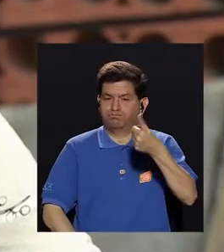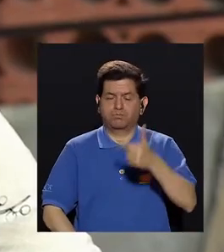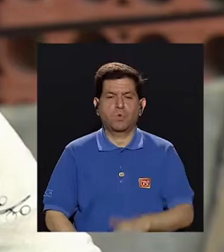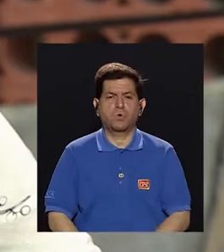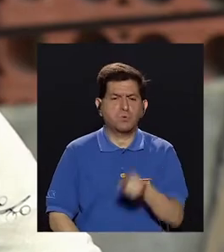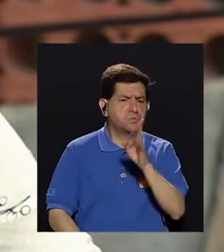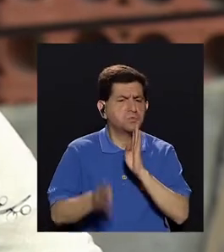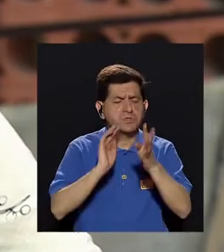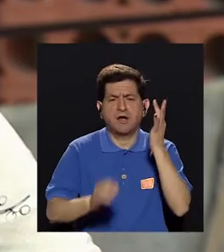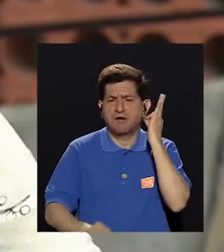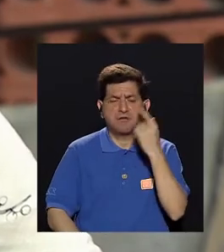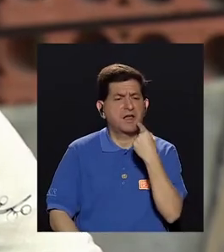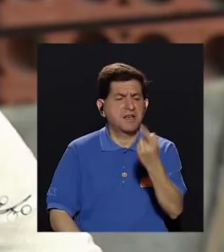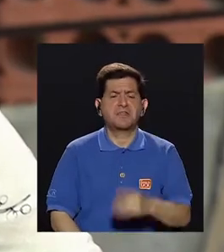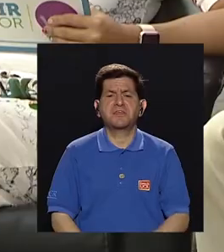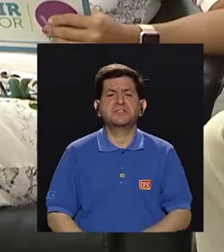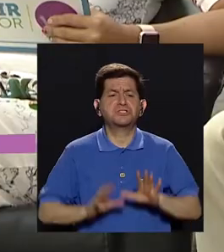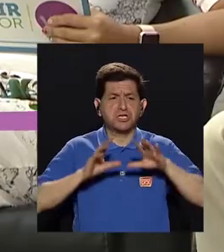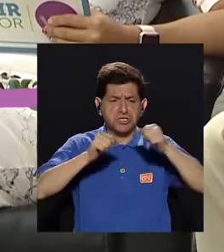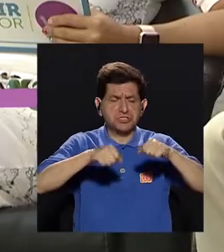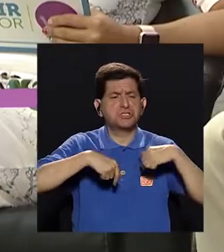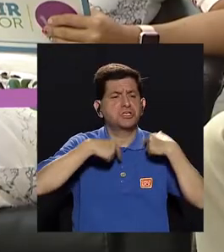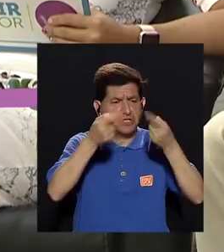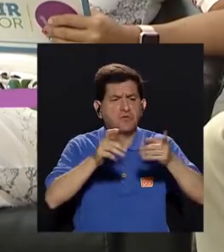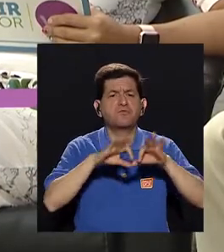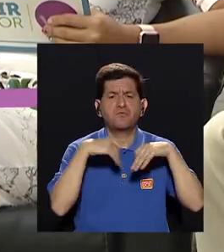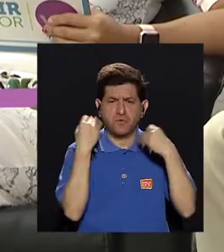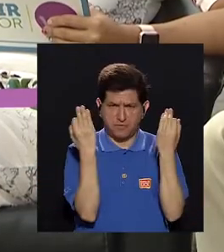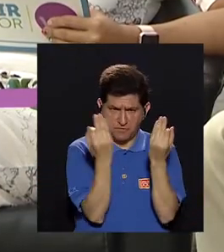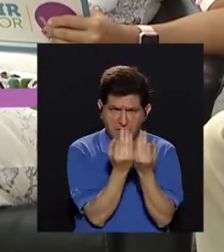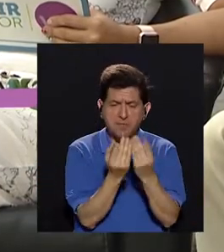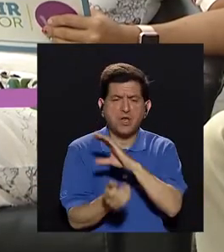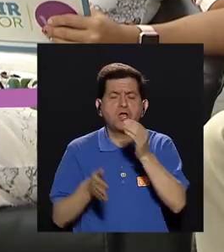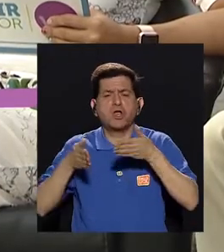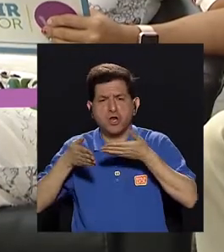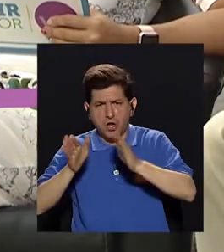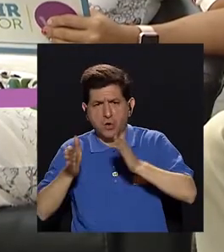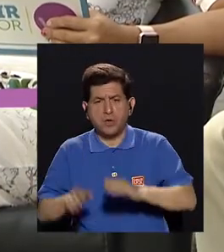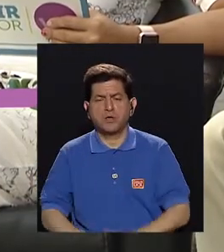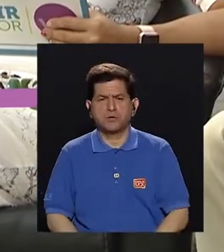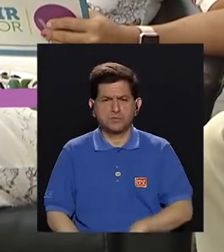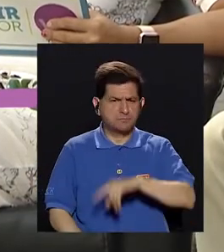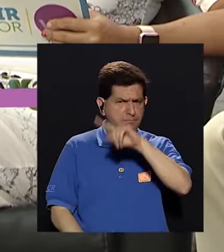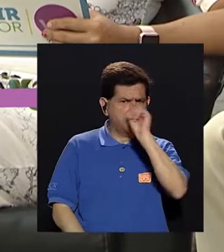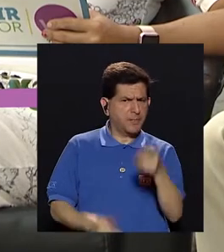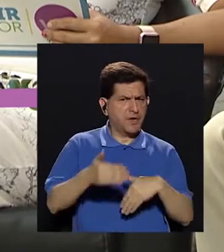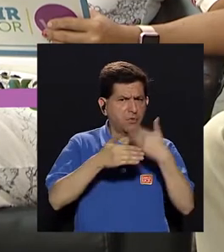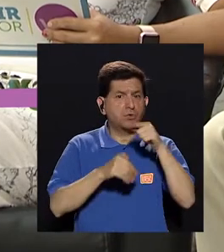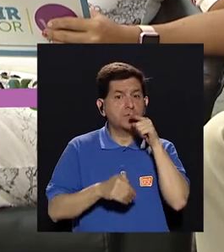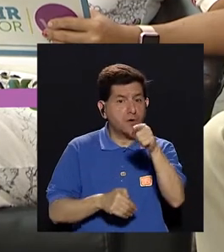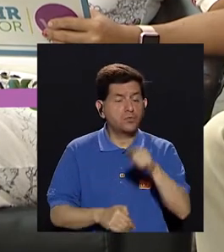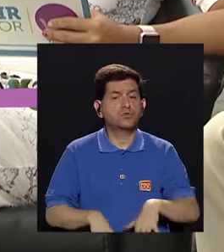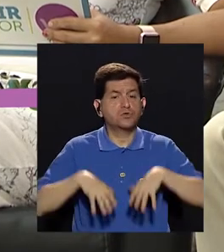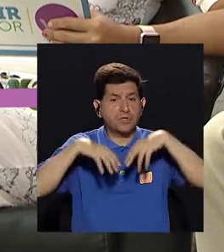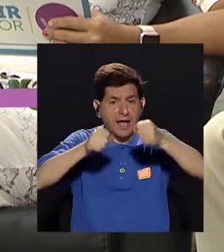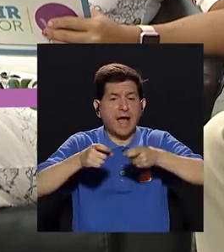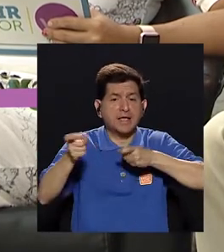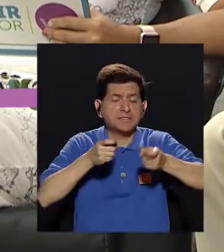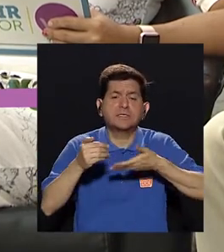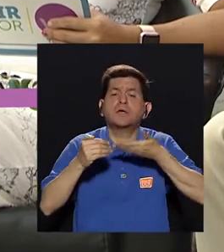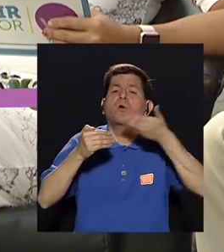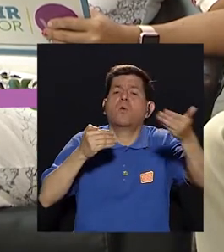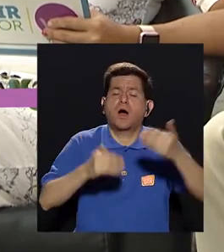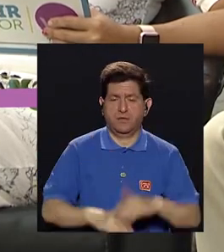mujer y usualmente te cuenta las citas a las que llevó a sus familiares, a las que llevó a sus hijos, y vos le preguntás, ¿y usted cuándo fue a cita de